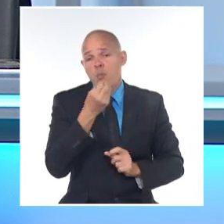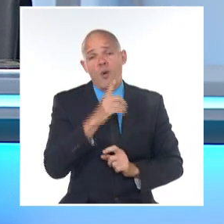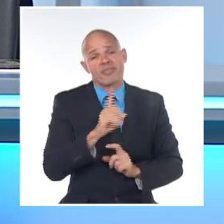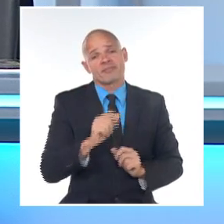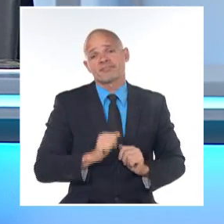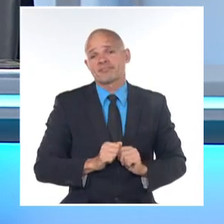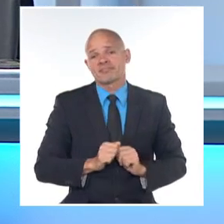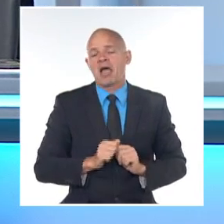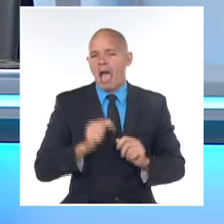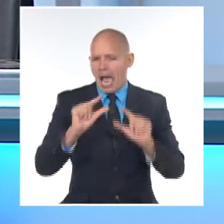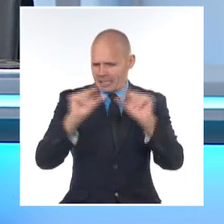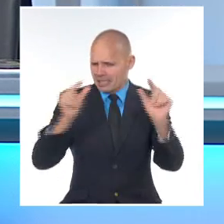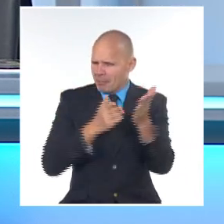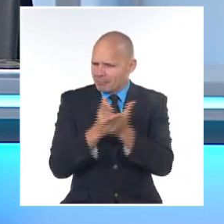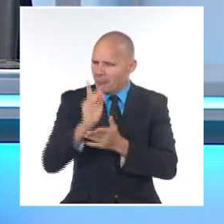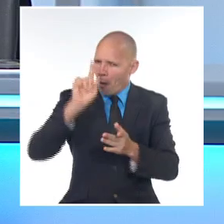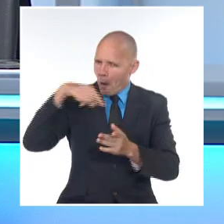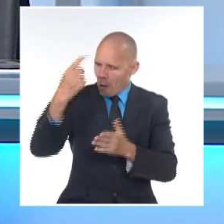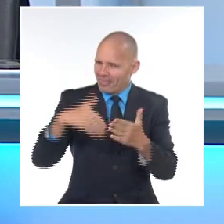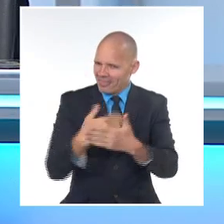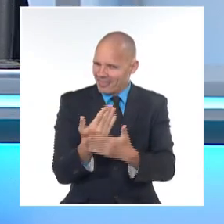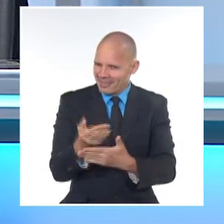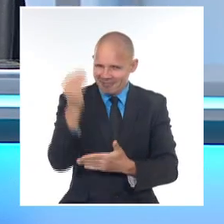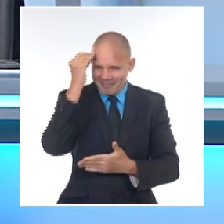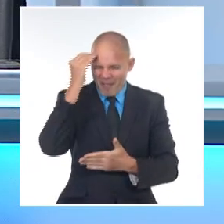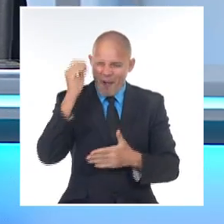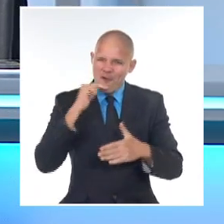con este tema, será muy pronto, con este llamado a una mejor